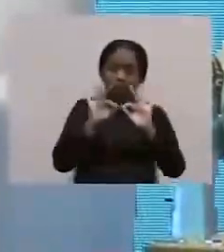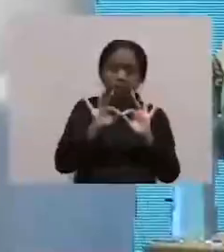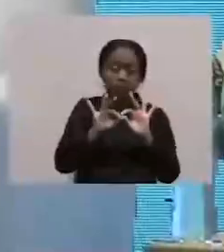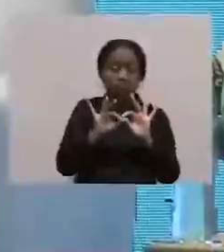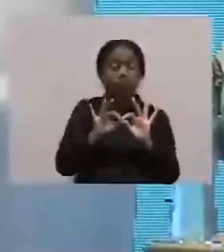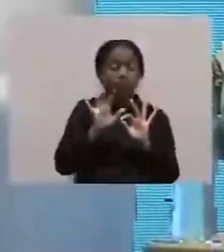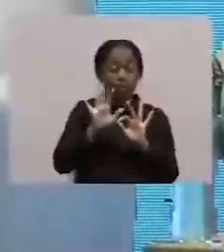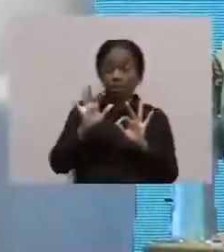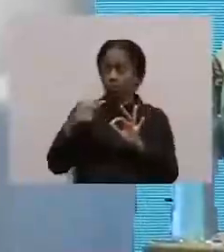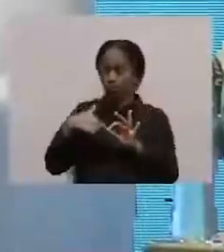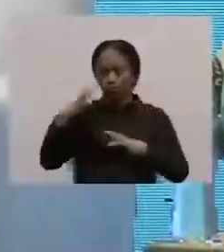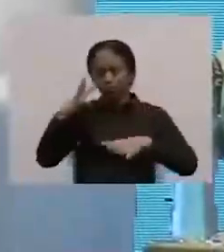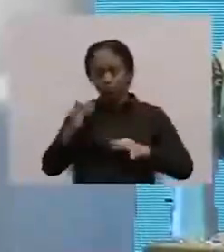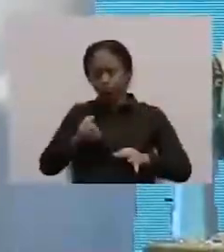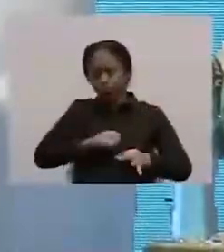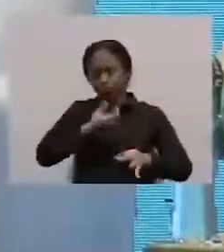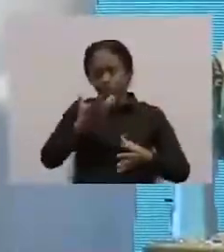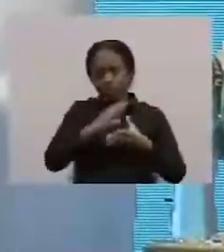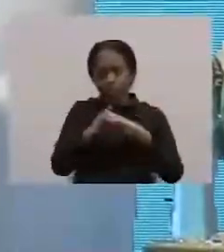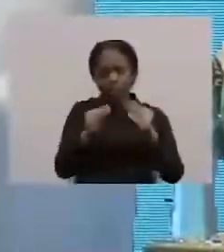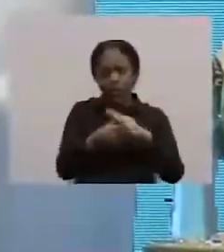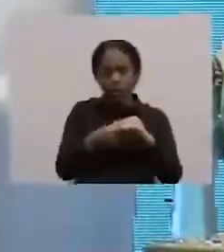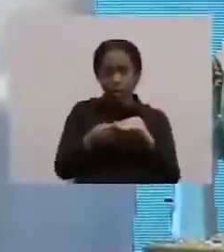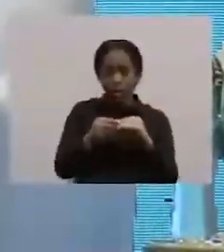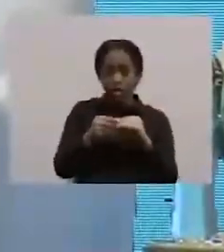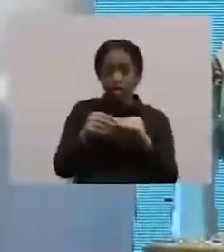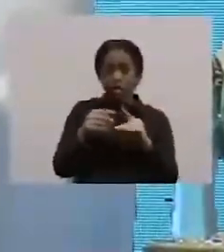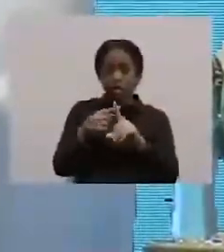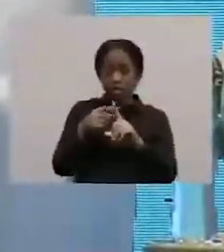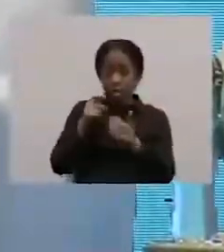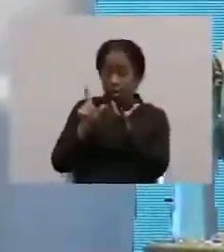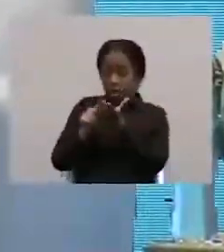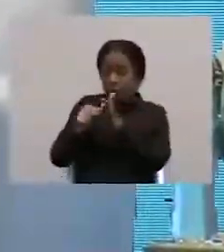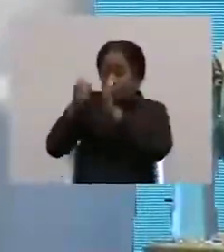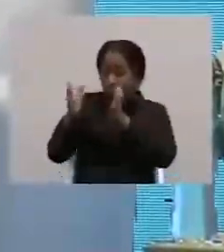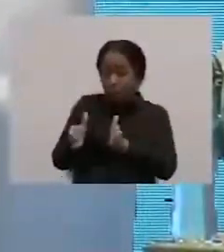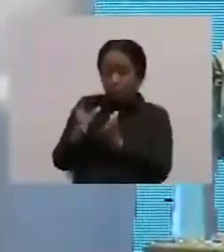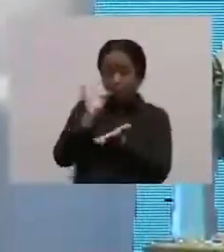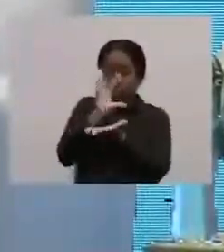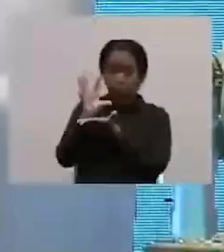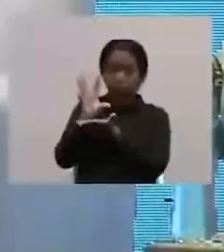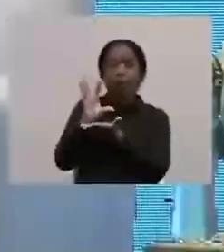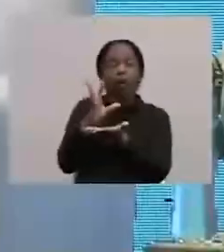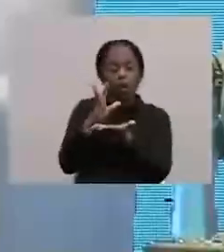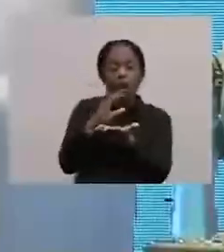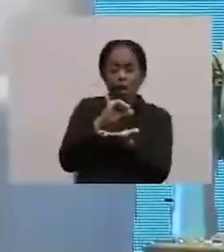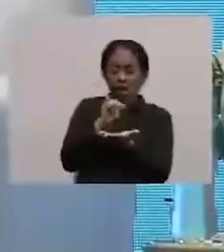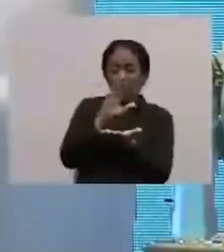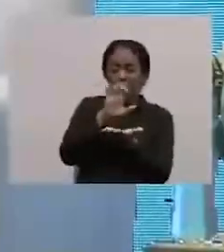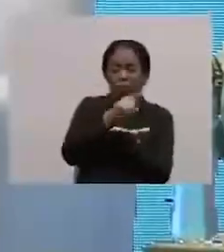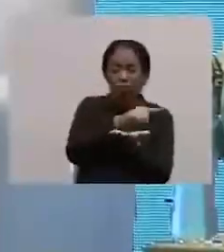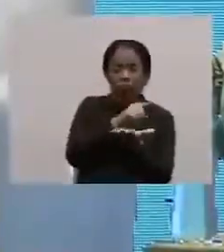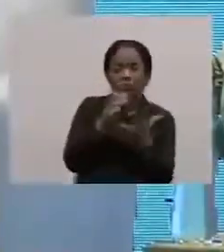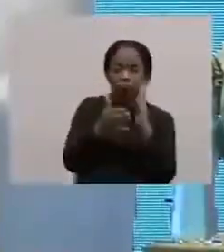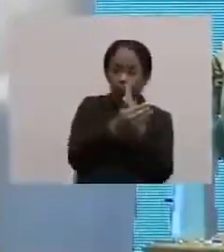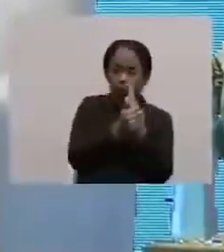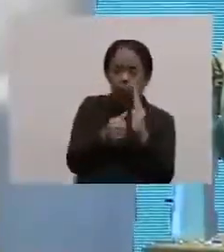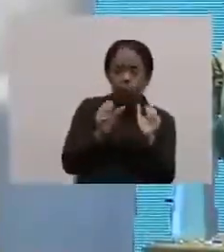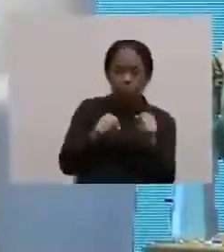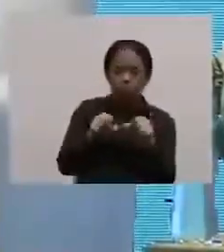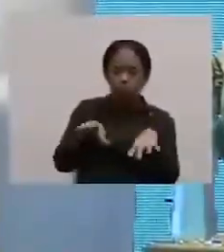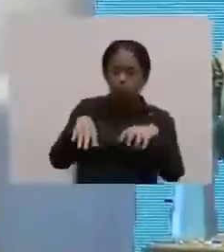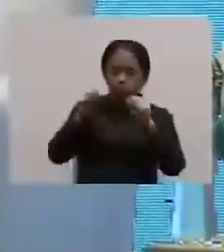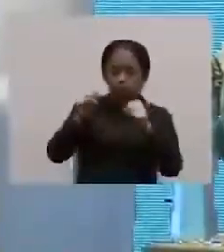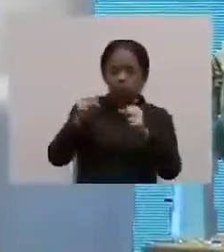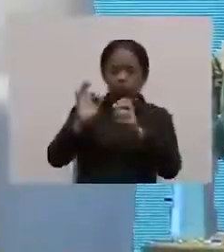del ejercicio del periodismo, la libertad de prensa, la Junta tiene capacidad de tomar resoluciones